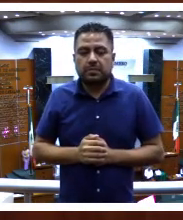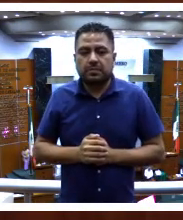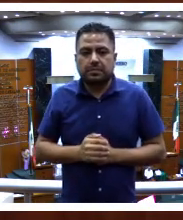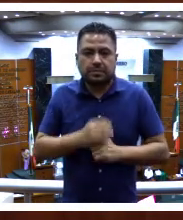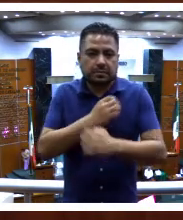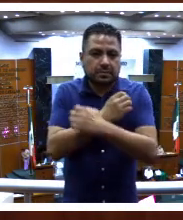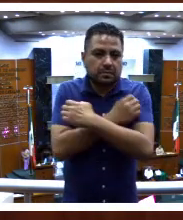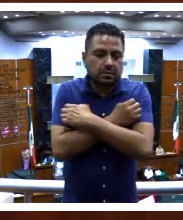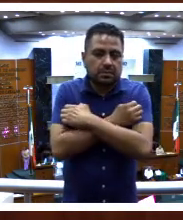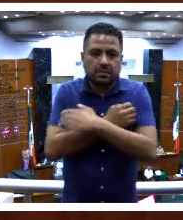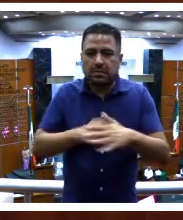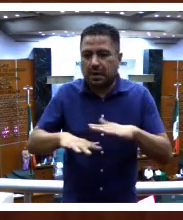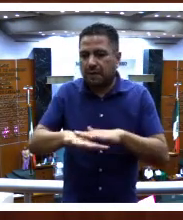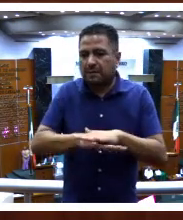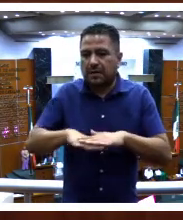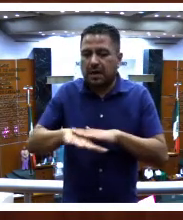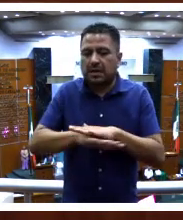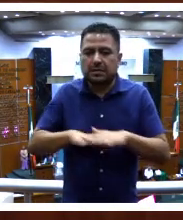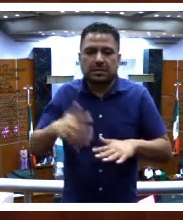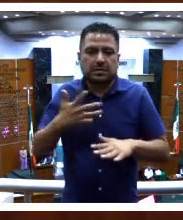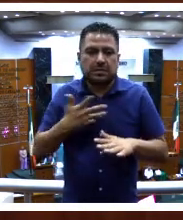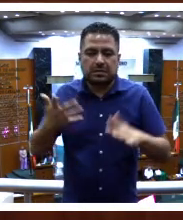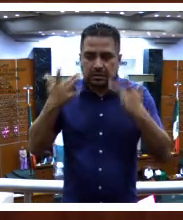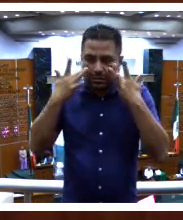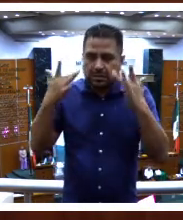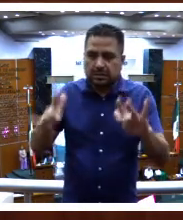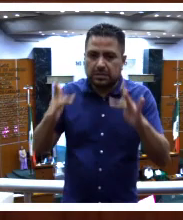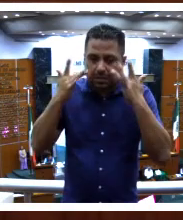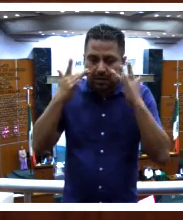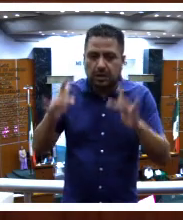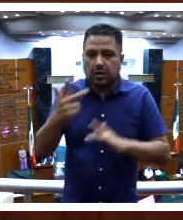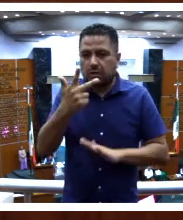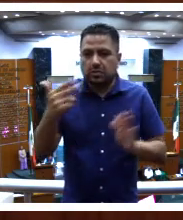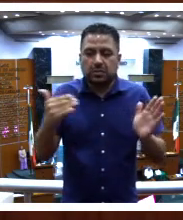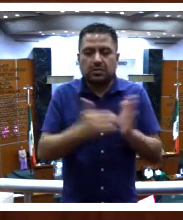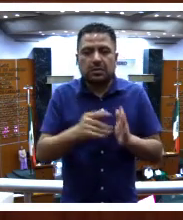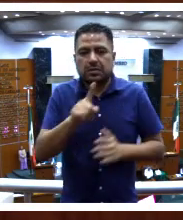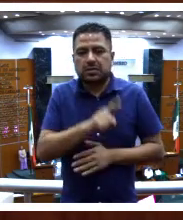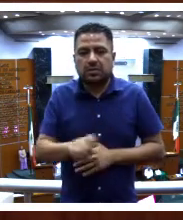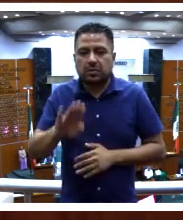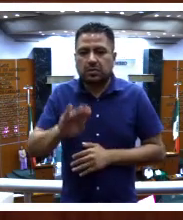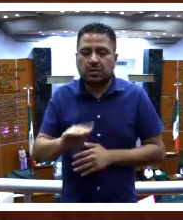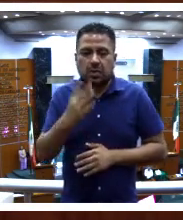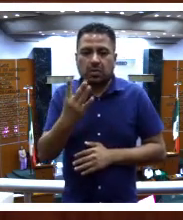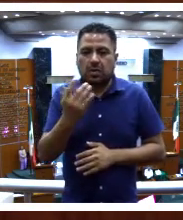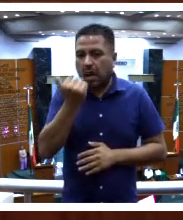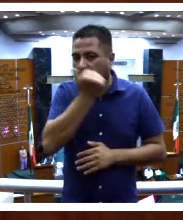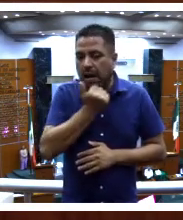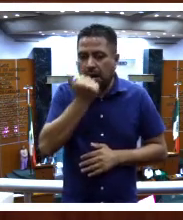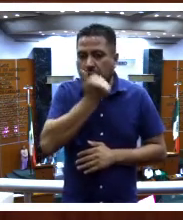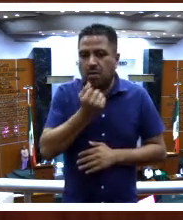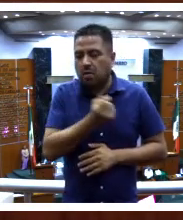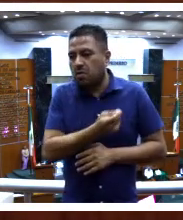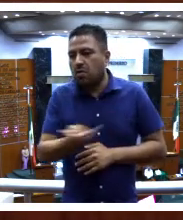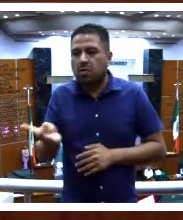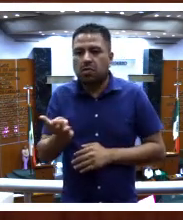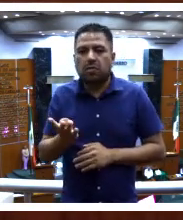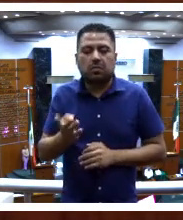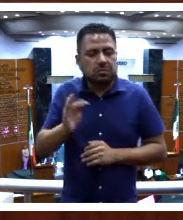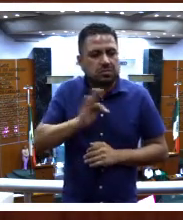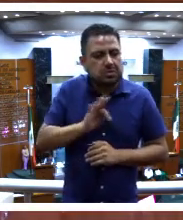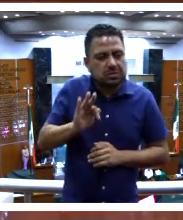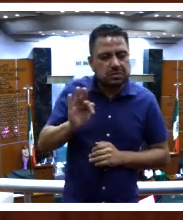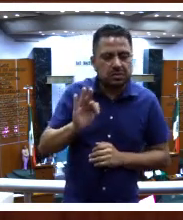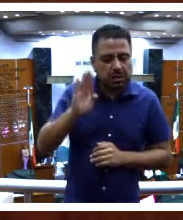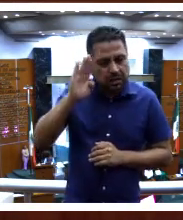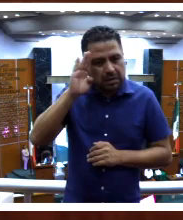en educación básica hubo una deserción de 8,194 alumnos. Pudiéramos pensar